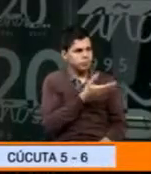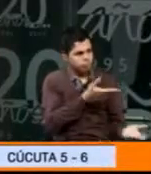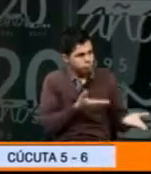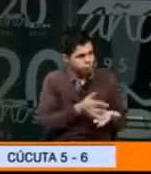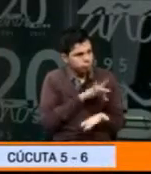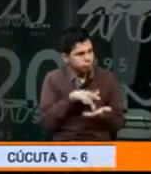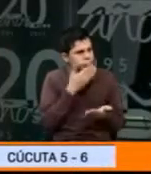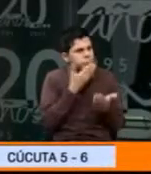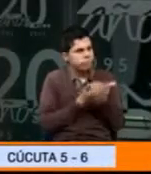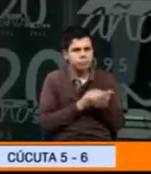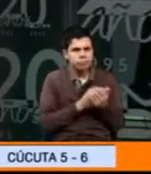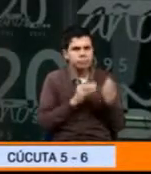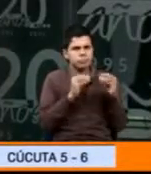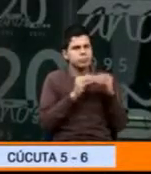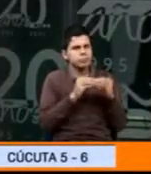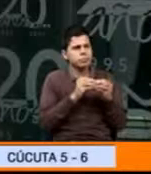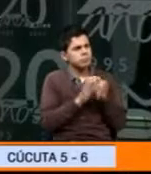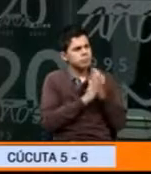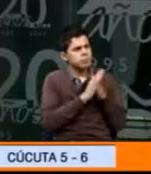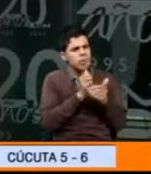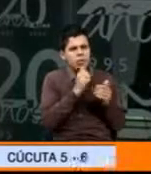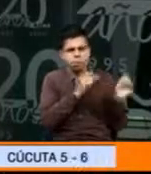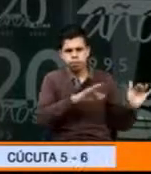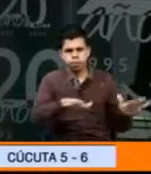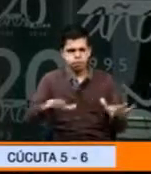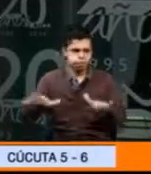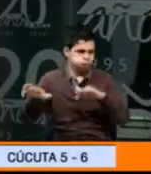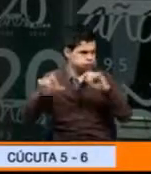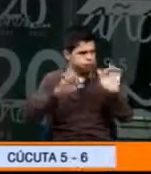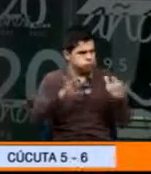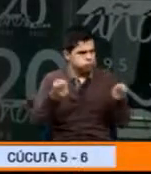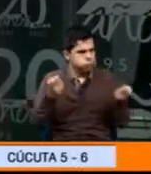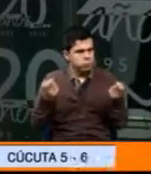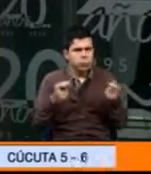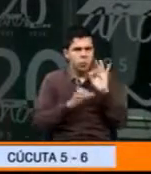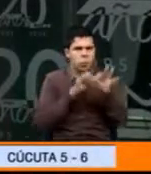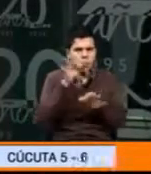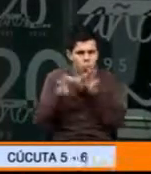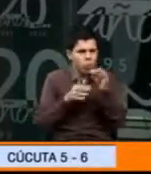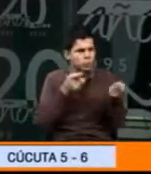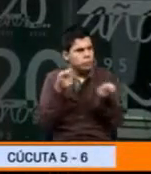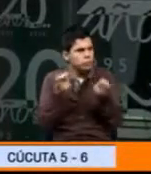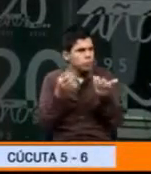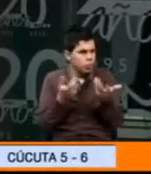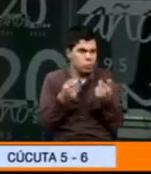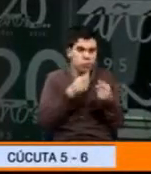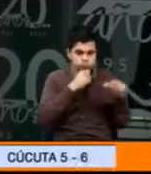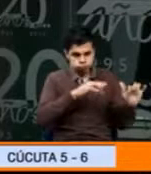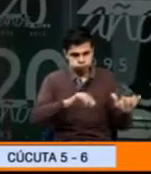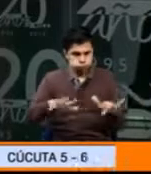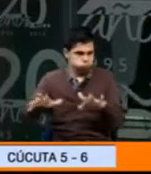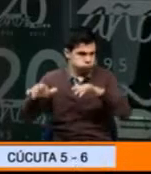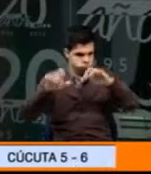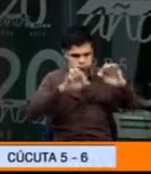amabilidad a esta hora, hablemos un poco de la situación hídrica. ¿Cómo está al protegerlos, a controlarlos, la situación de agua